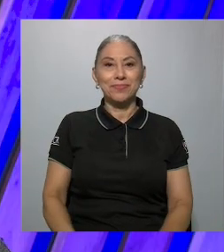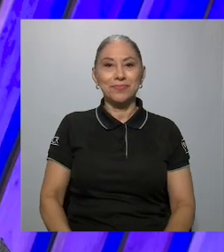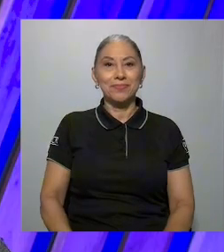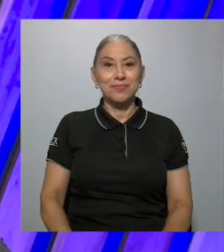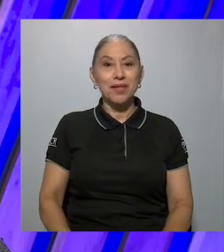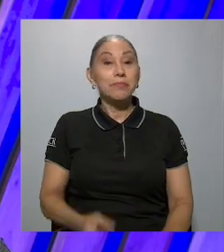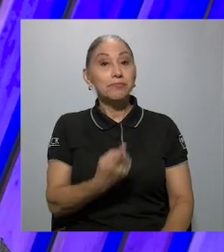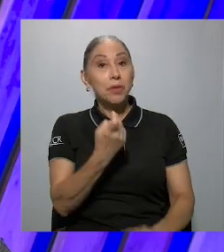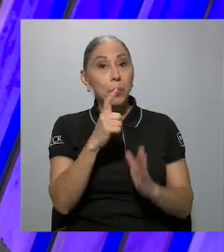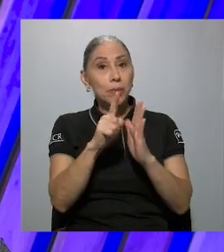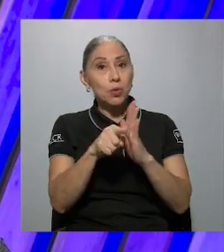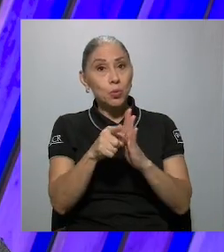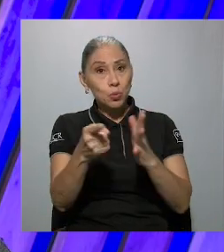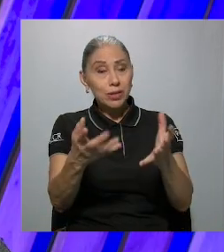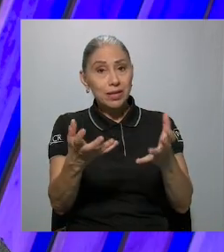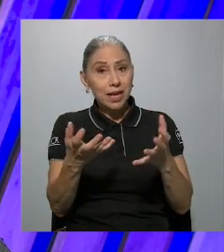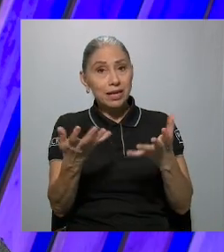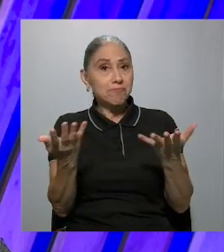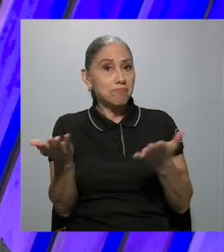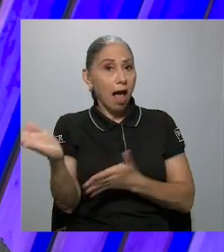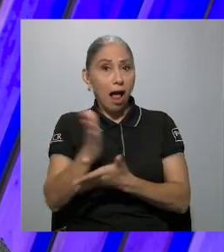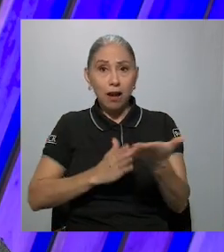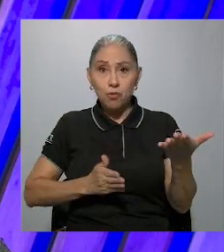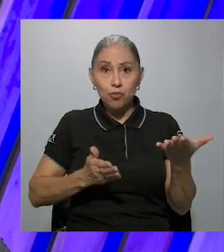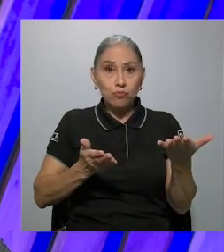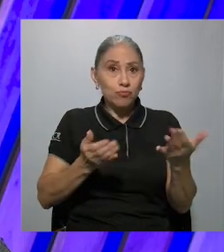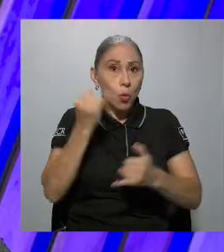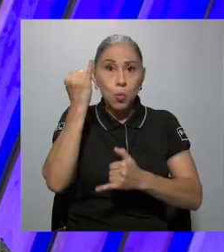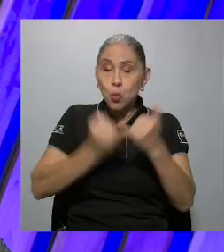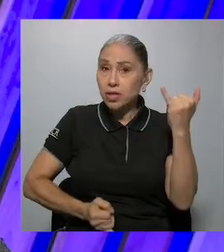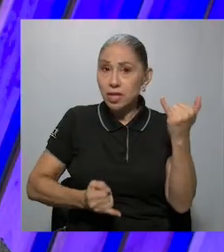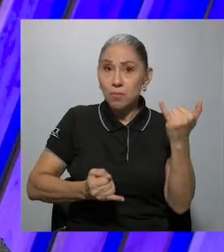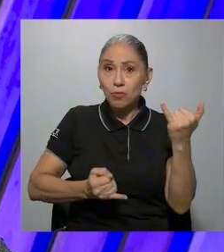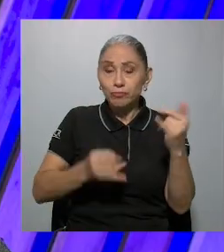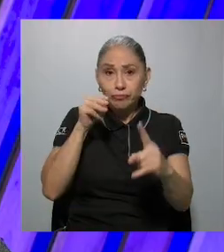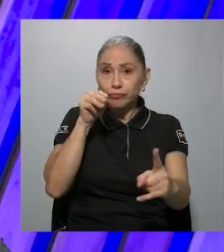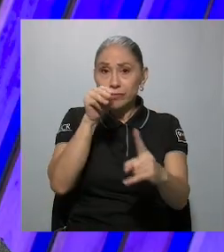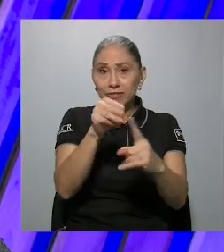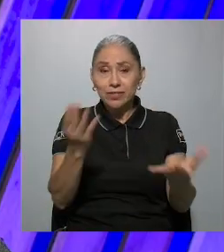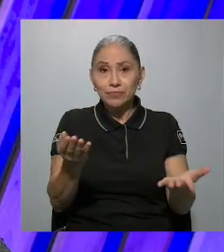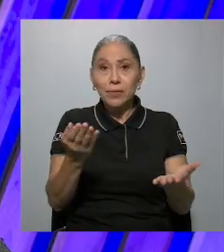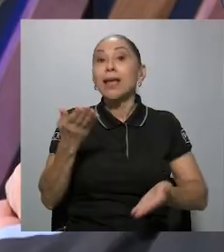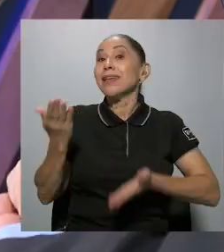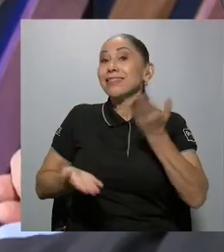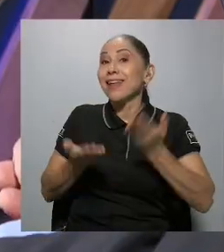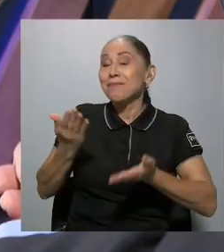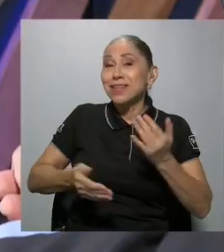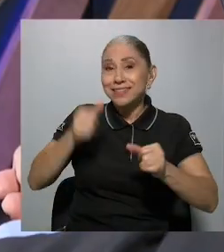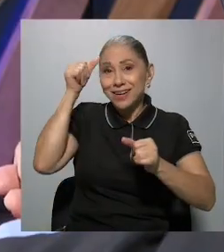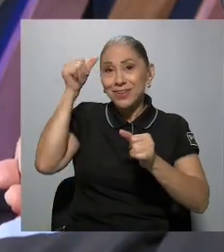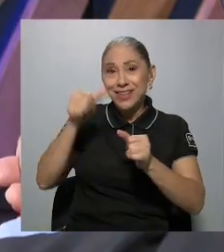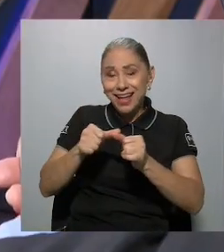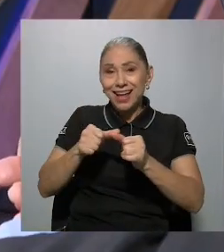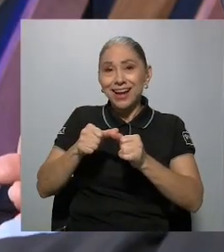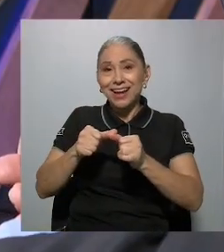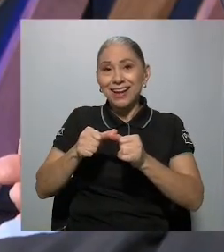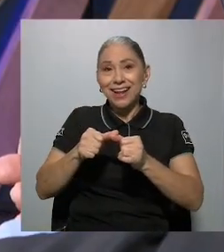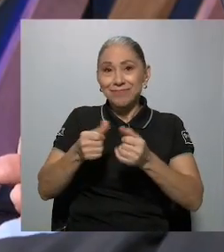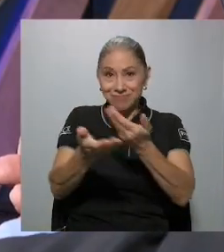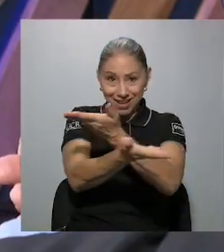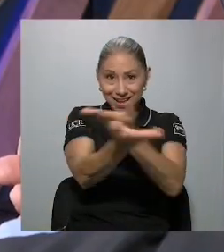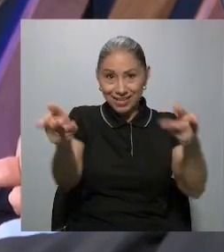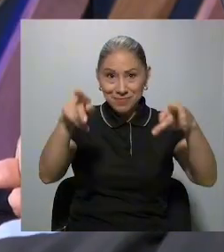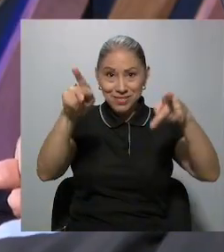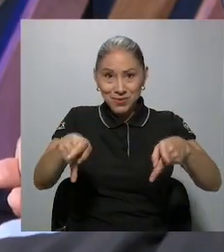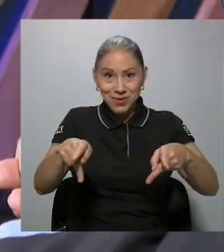Nos queda un minuto, si quiere alguna última reflexión. Bueno, tal vez recordarle a quienes